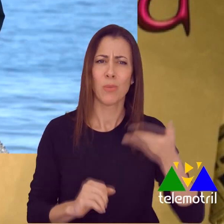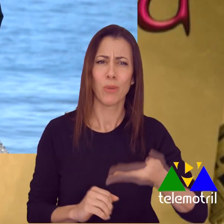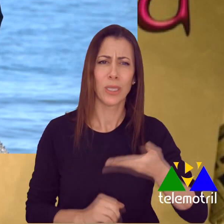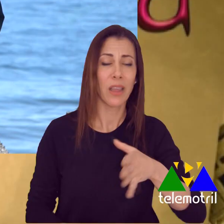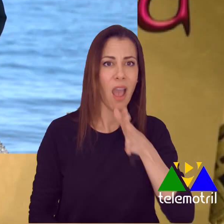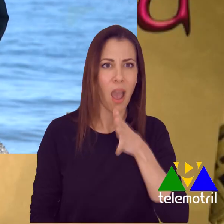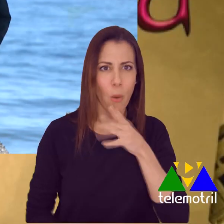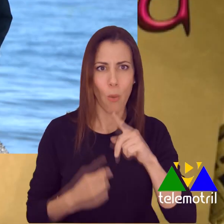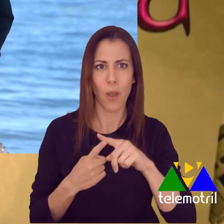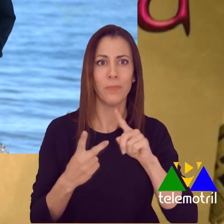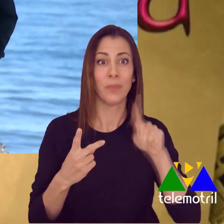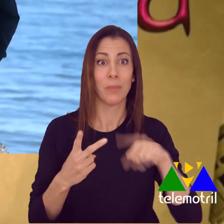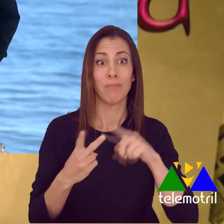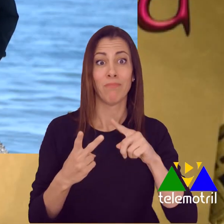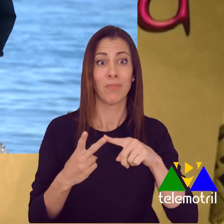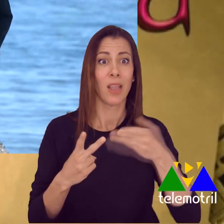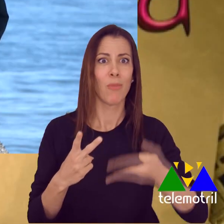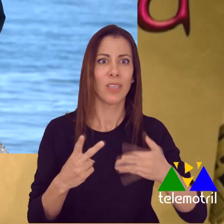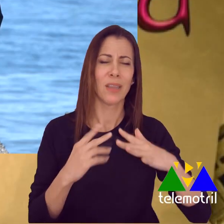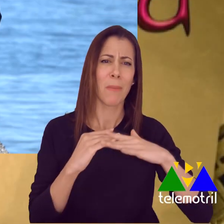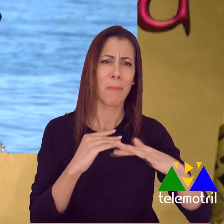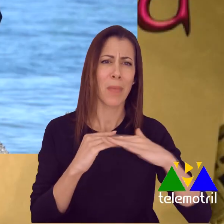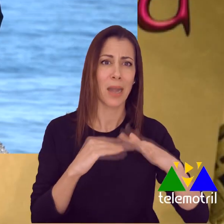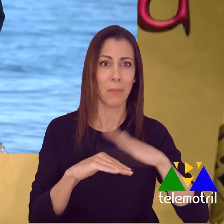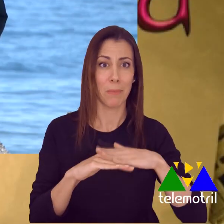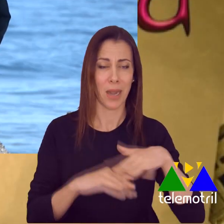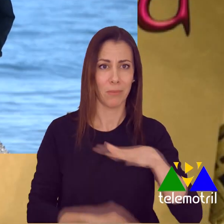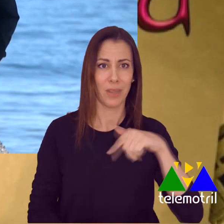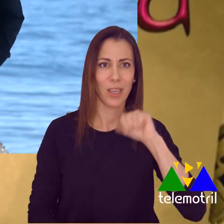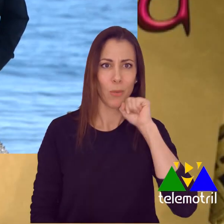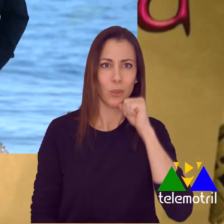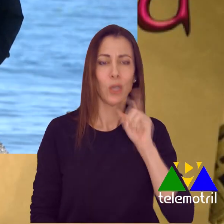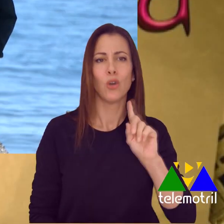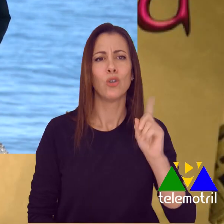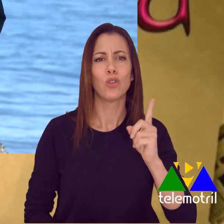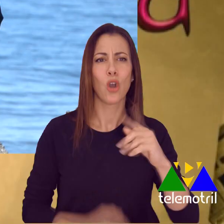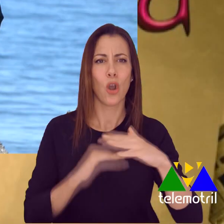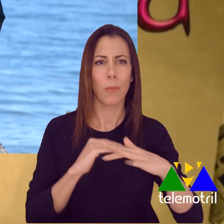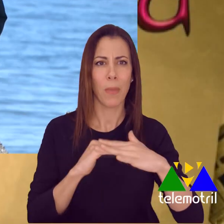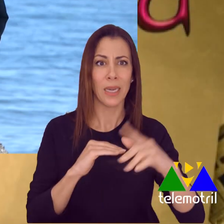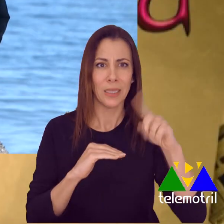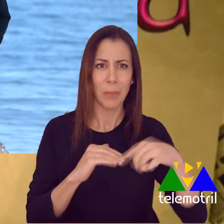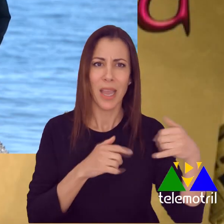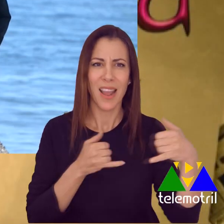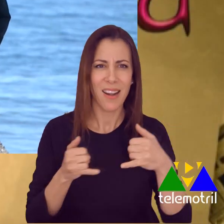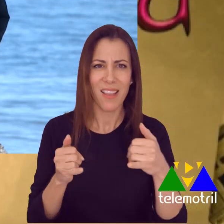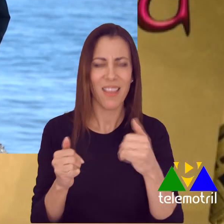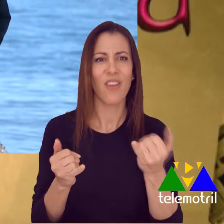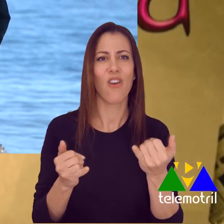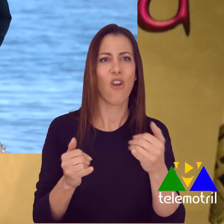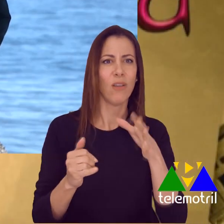la importancia del mar para nuestro municipio? Y por supuesto ya no solo el mar, sino el río,